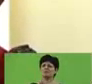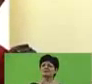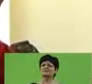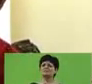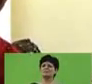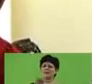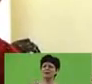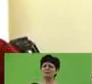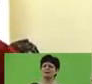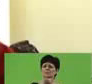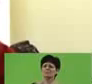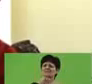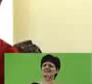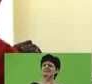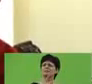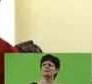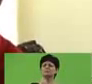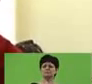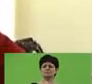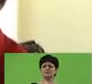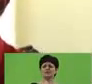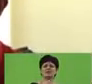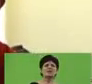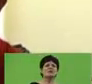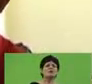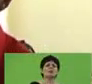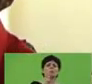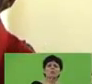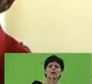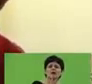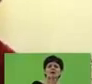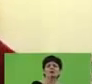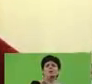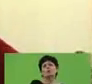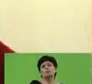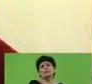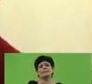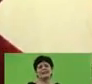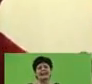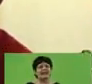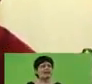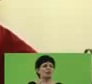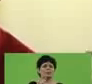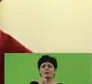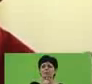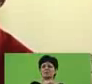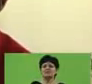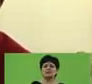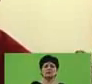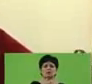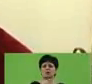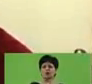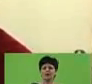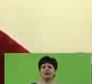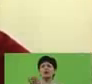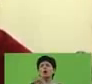generalmente han buscado es la prevención desde el miedo, desde el miedo a no embarazos no deseados, a relaciones